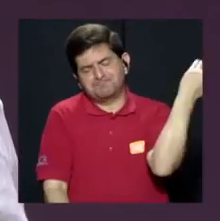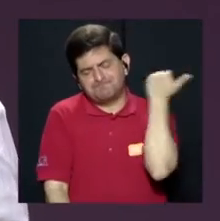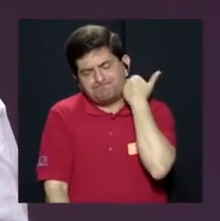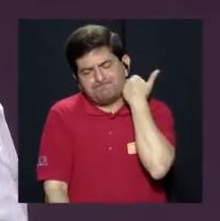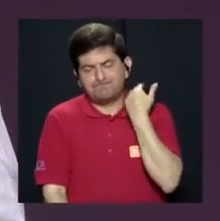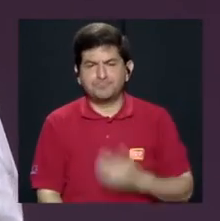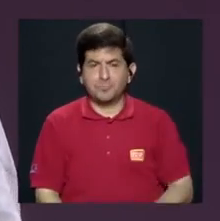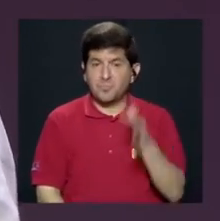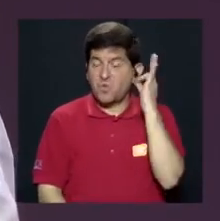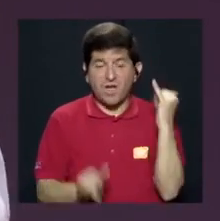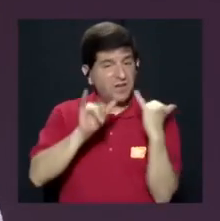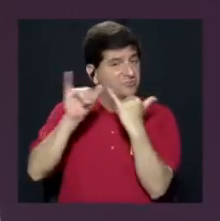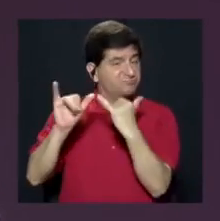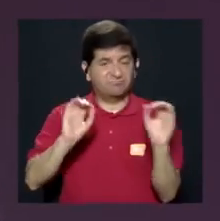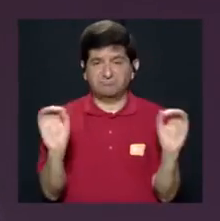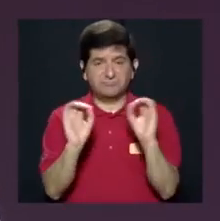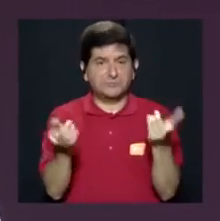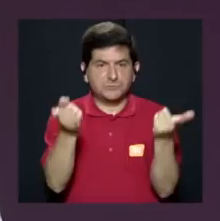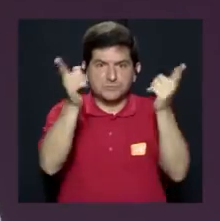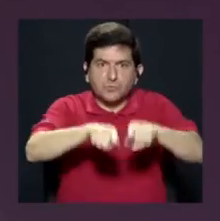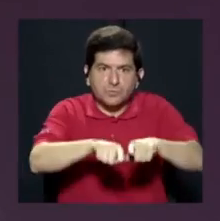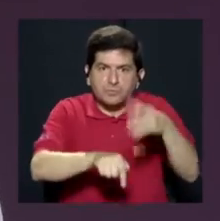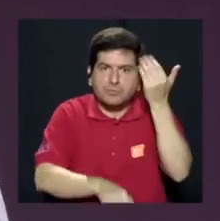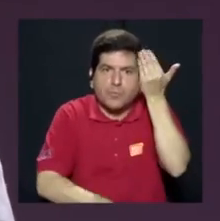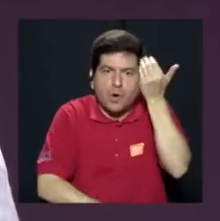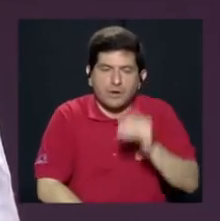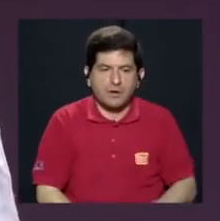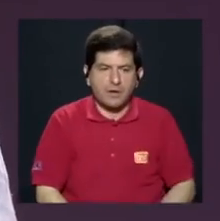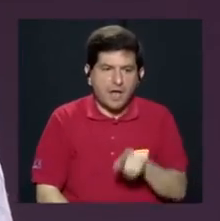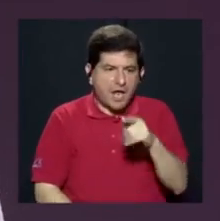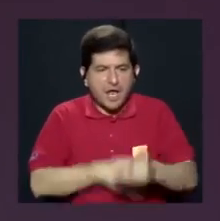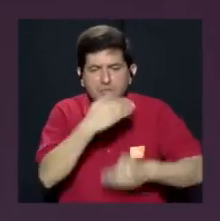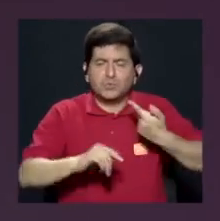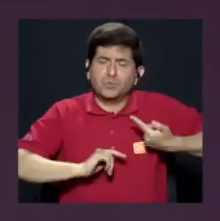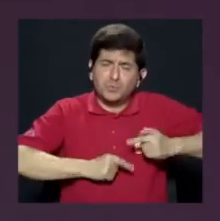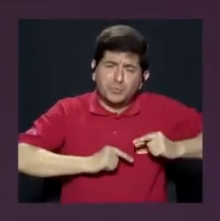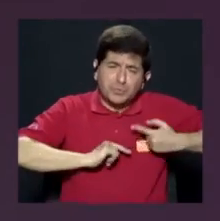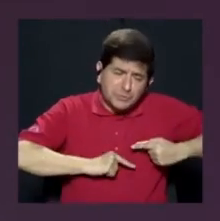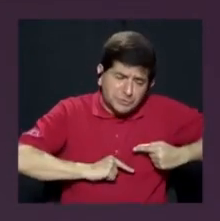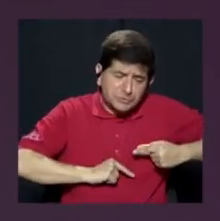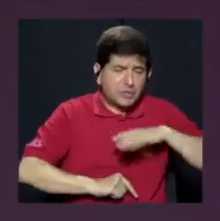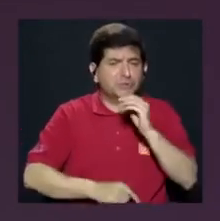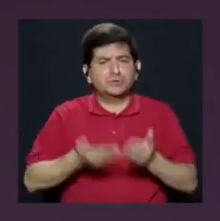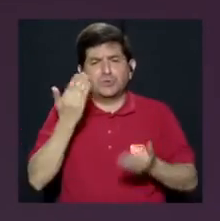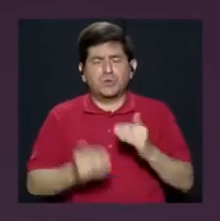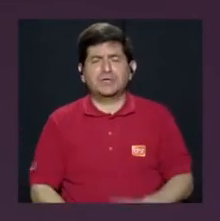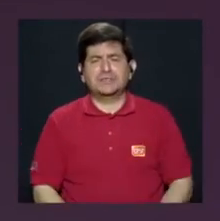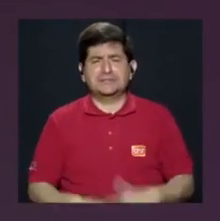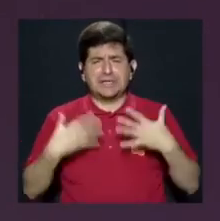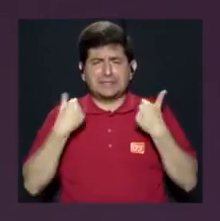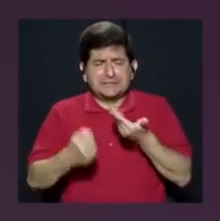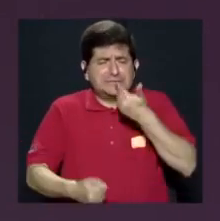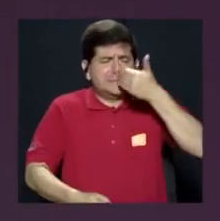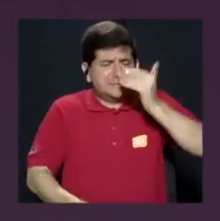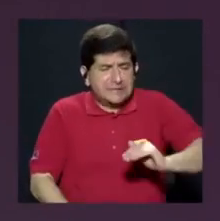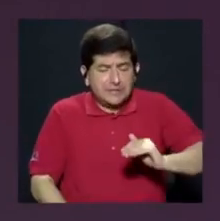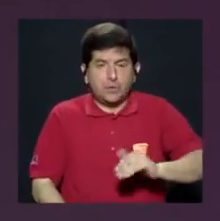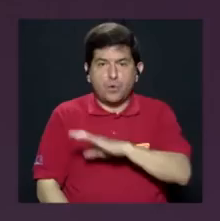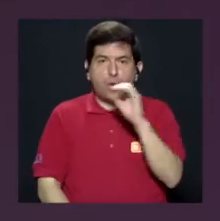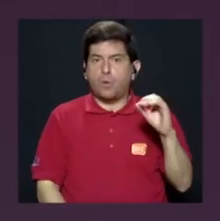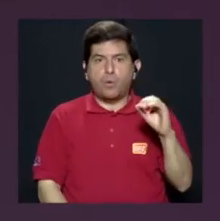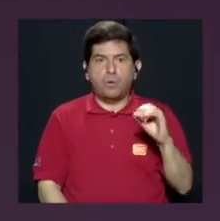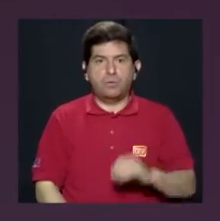de las mujeres no denuncian lo que les ha pasado porque se encuentran en un proceso de duelo, porque se encuentran en un proceso grave de salud, o sencillamente